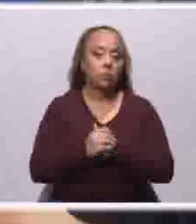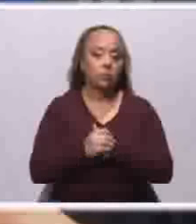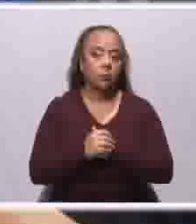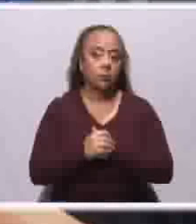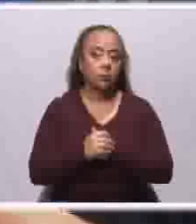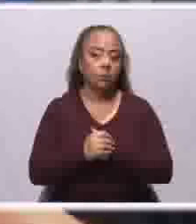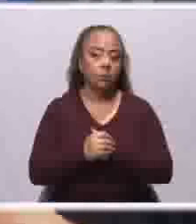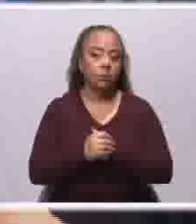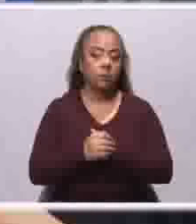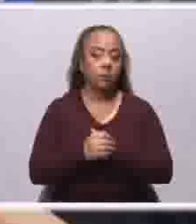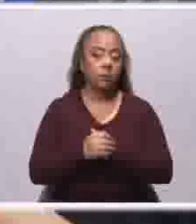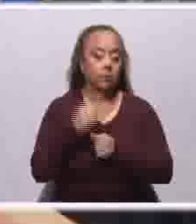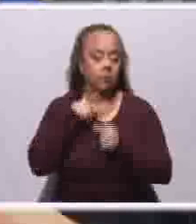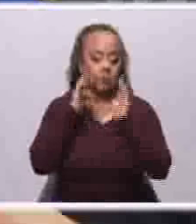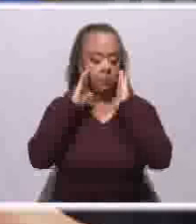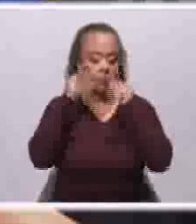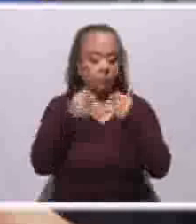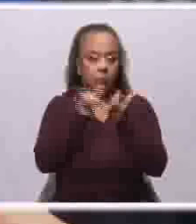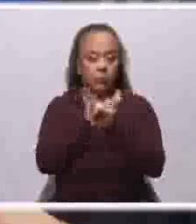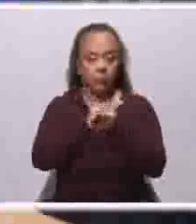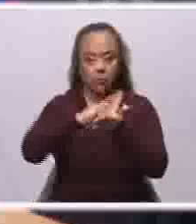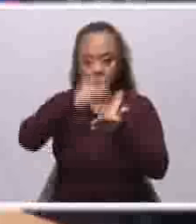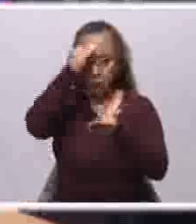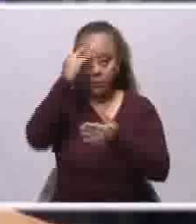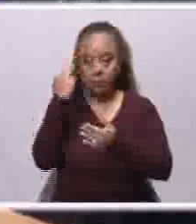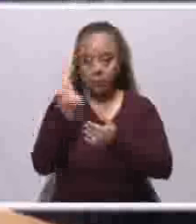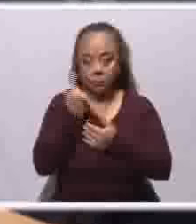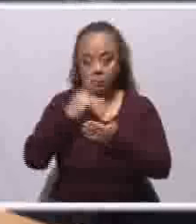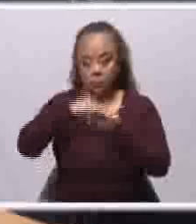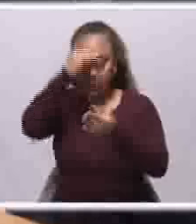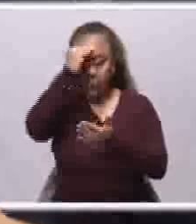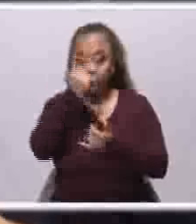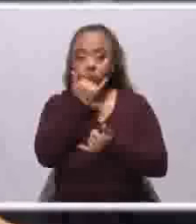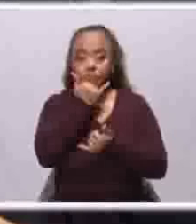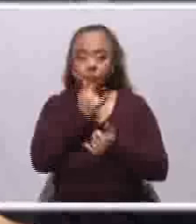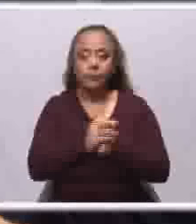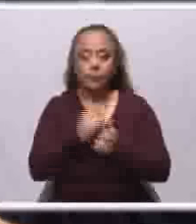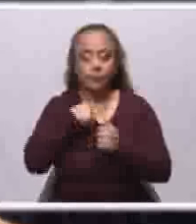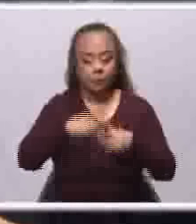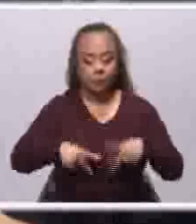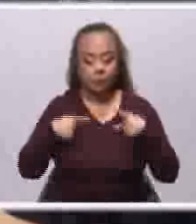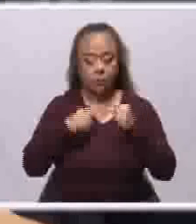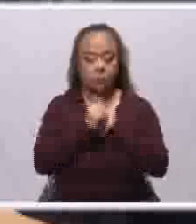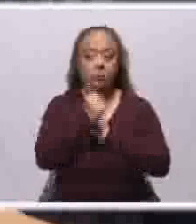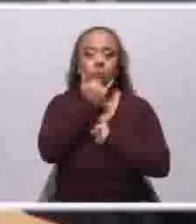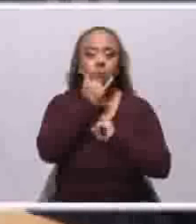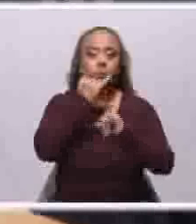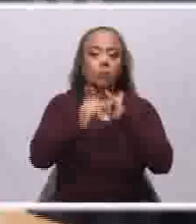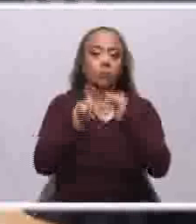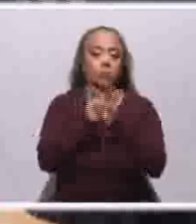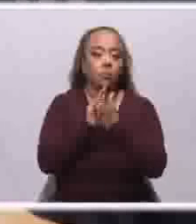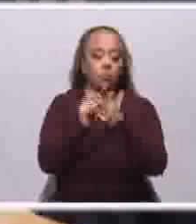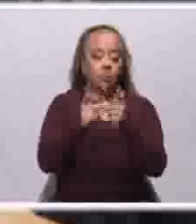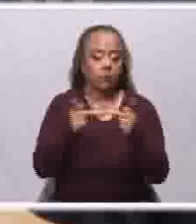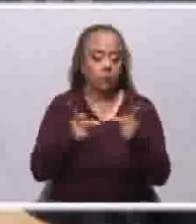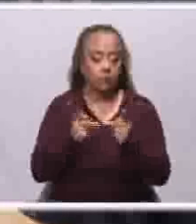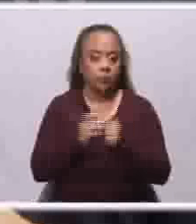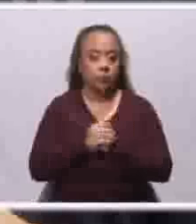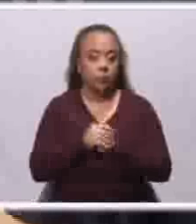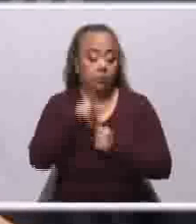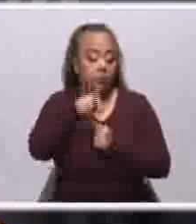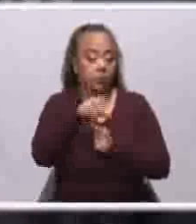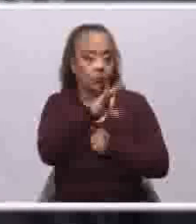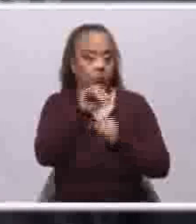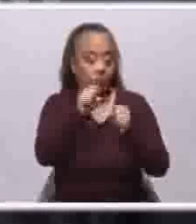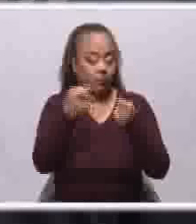que me mantengo muy en eso no en aprender siempre aprender el error vivo vivo con el error no al final esta posición es lo que lo que demanda Y